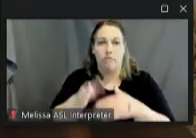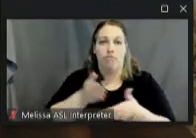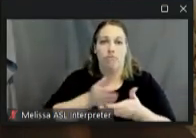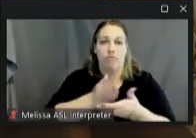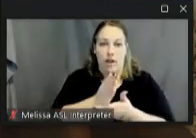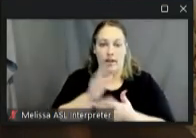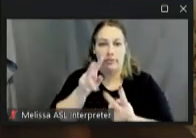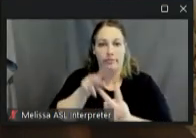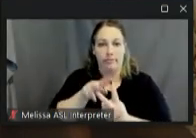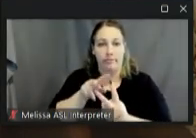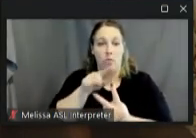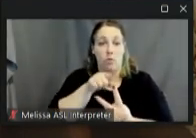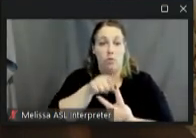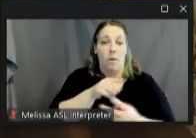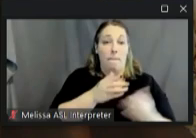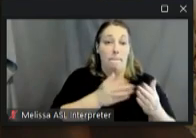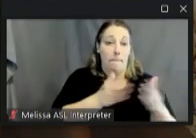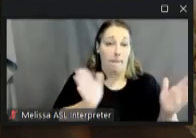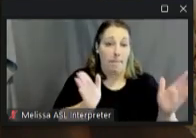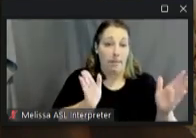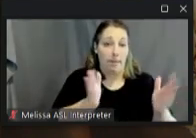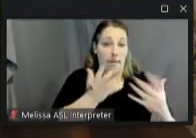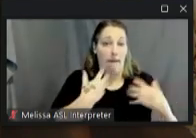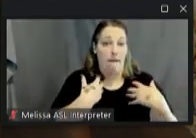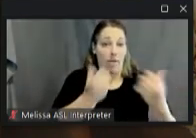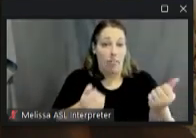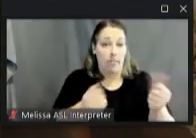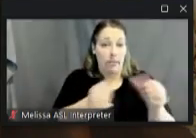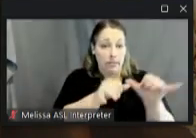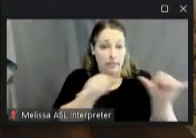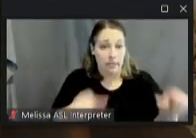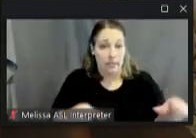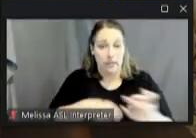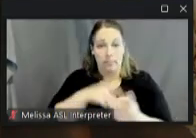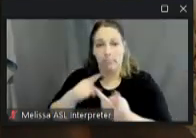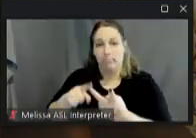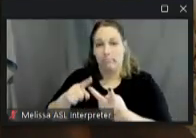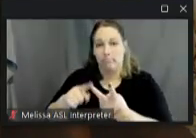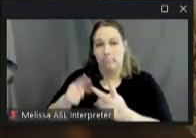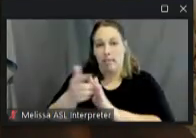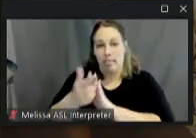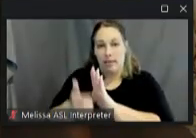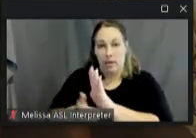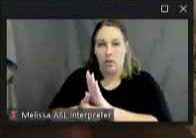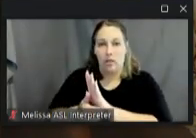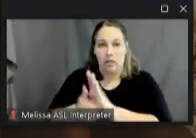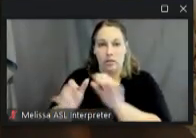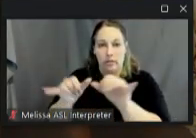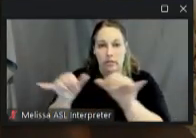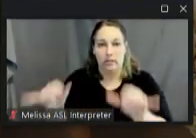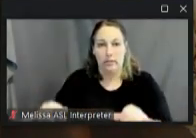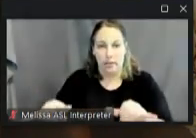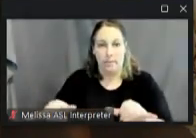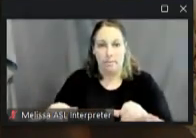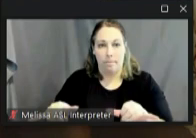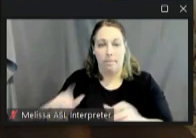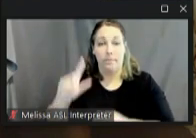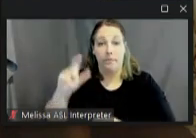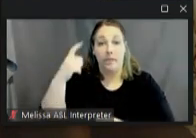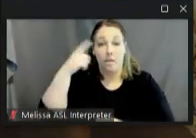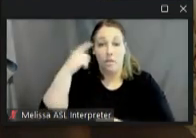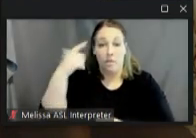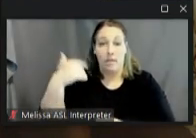judicial. Ese es un aporte que ya está en manos del Estado y con gusto lo haremos llegar a la